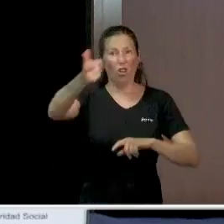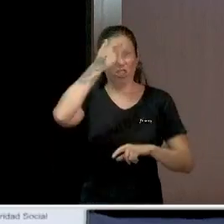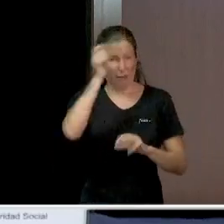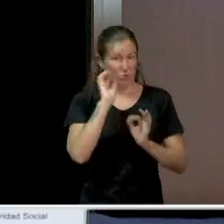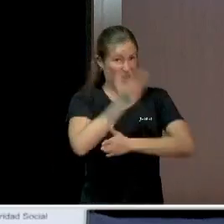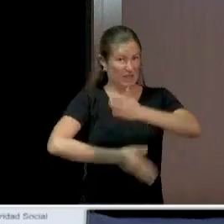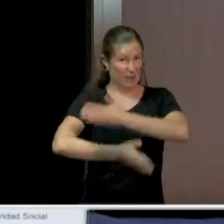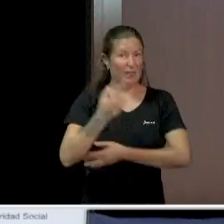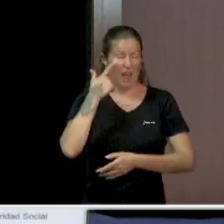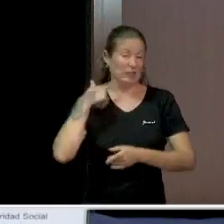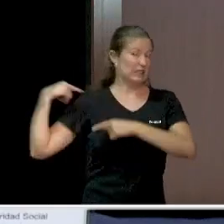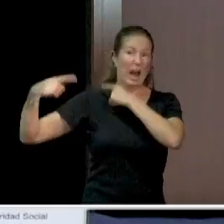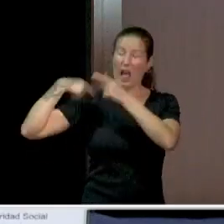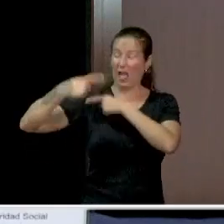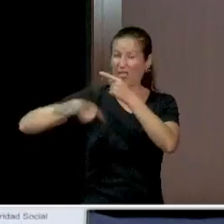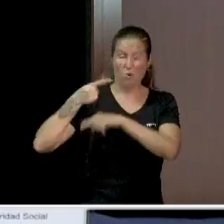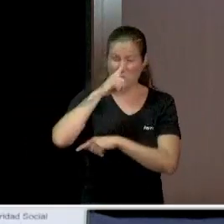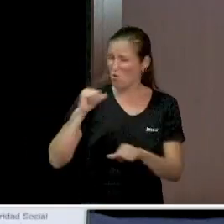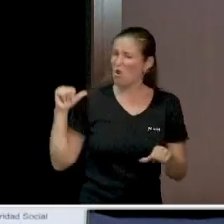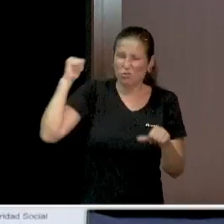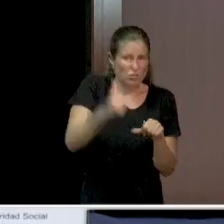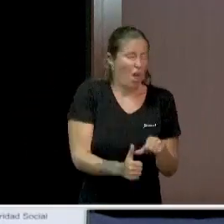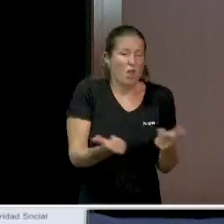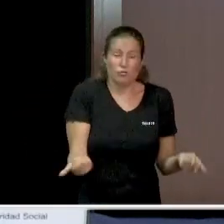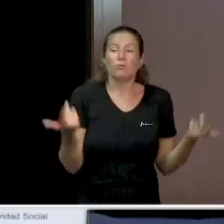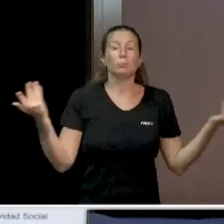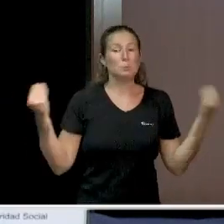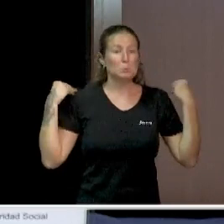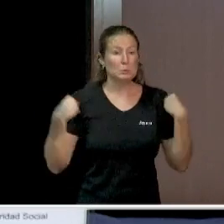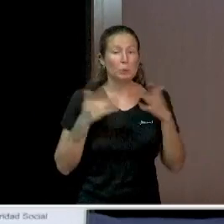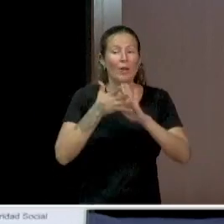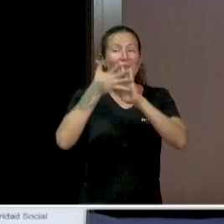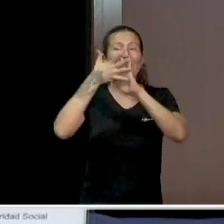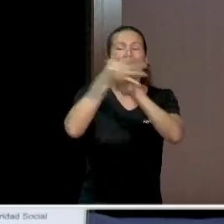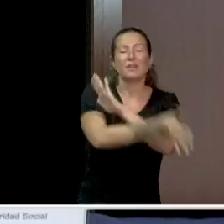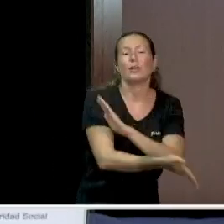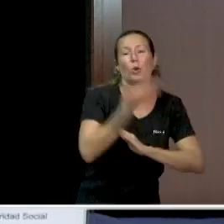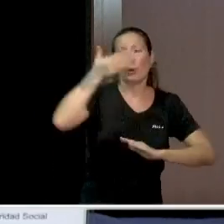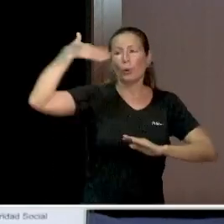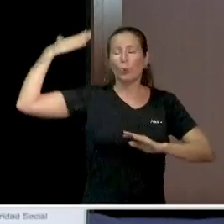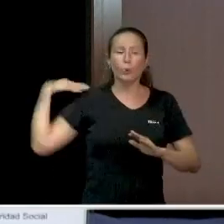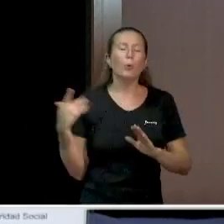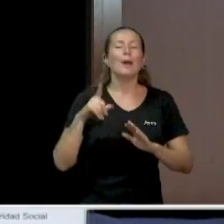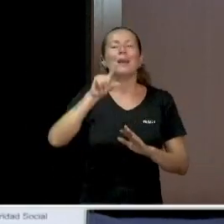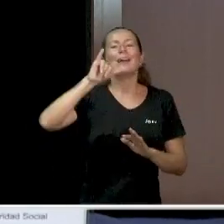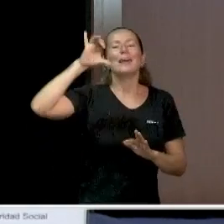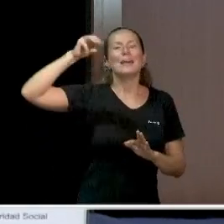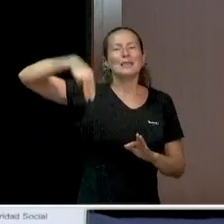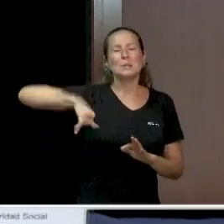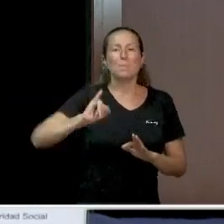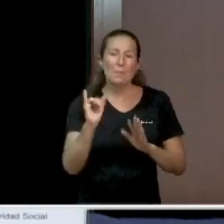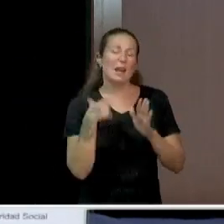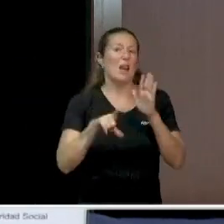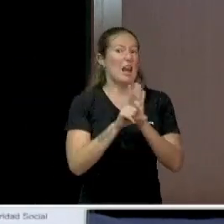es una concepción tradicional y se incluía en la definición de nuestra antigua LISMI, la Ley de Integración Social de